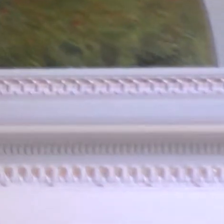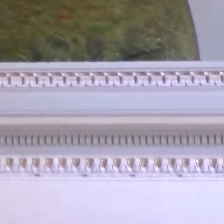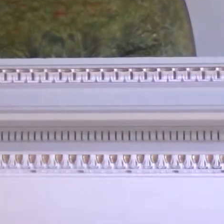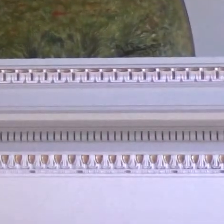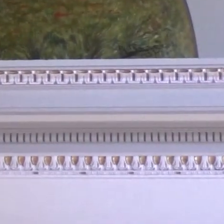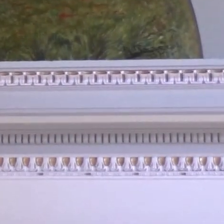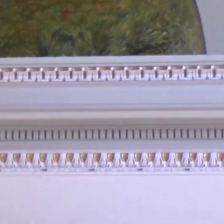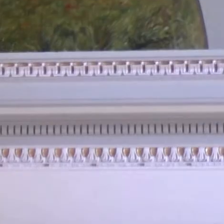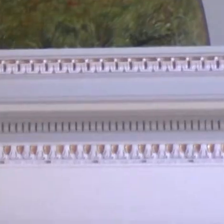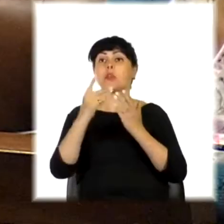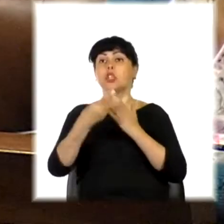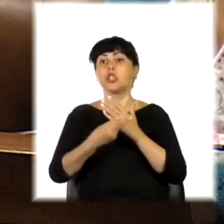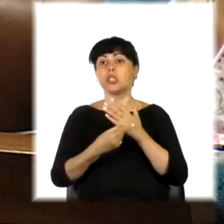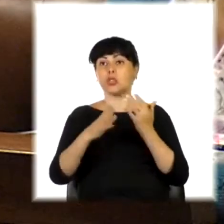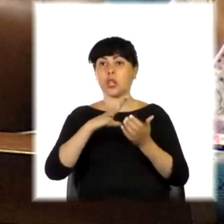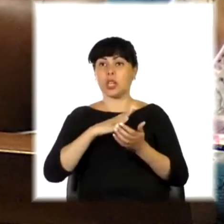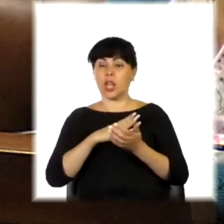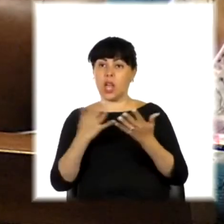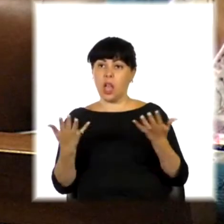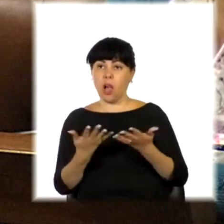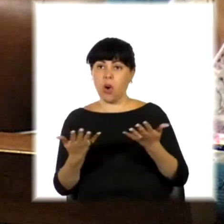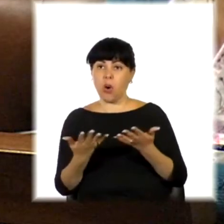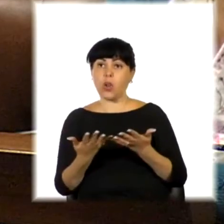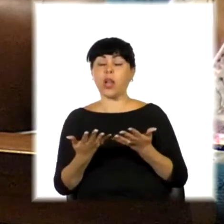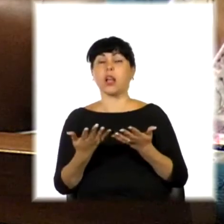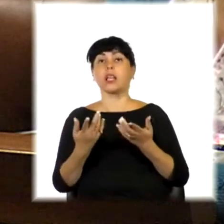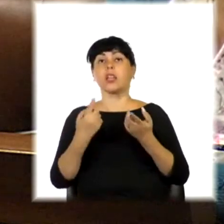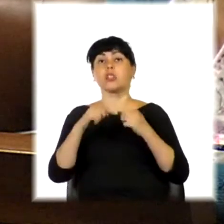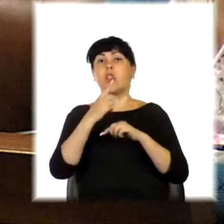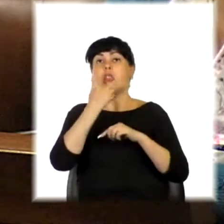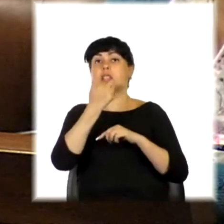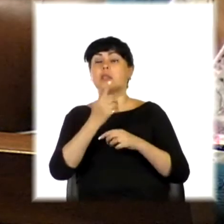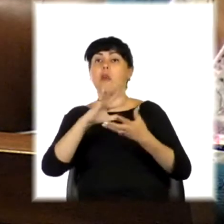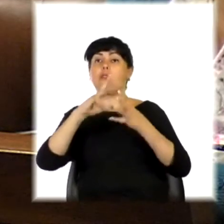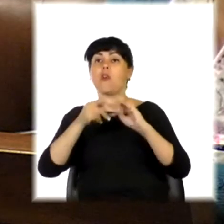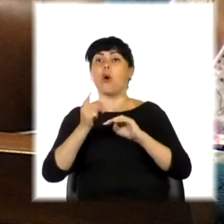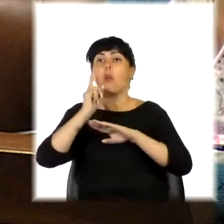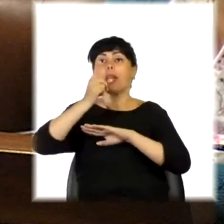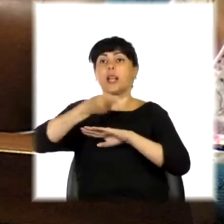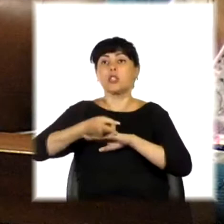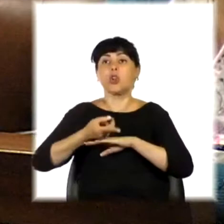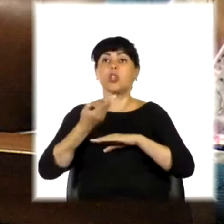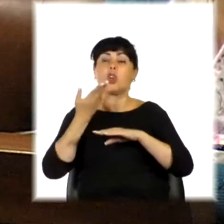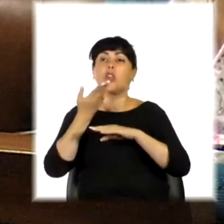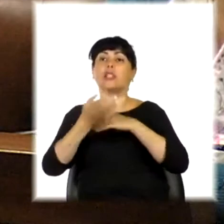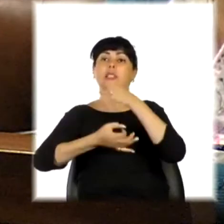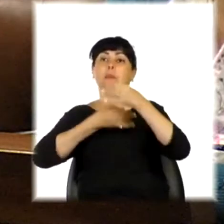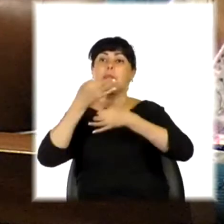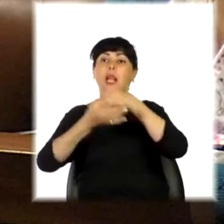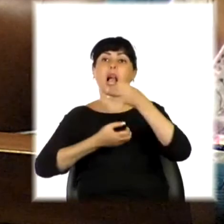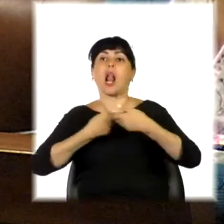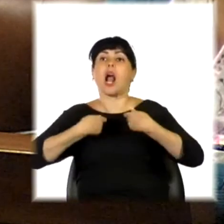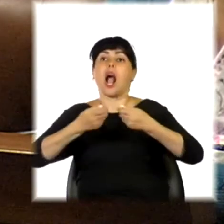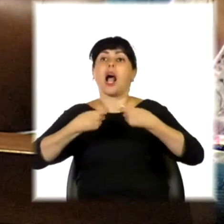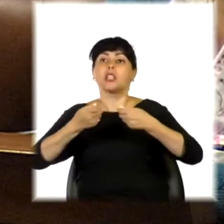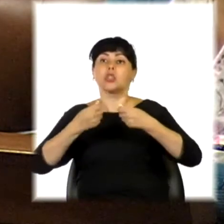ser de este proyecto que tenemos a consideración el cual establece un mecanismo obligatorio de rendición de los gastos realizados y la